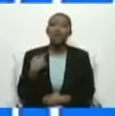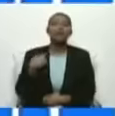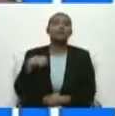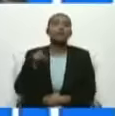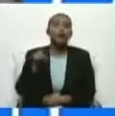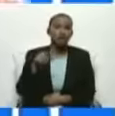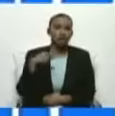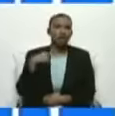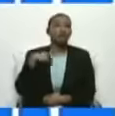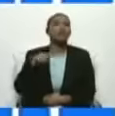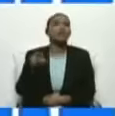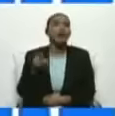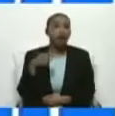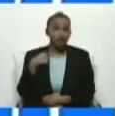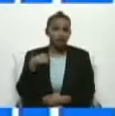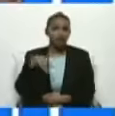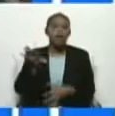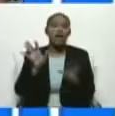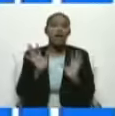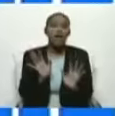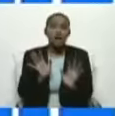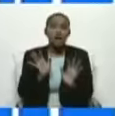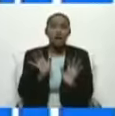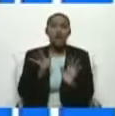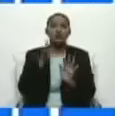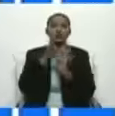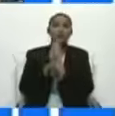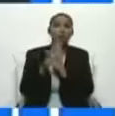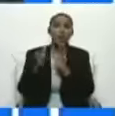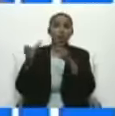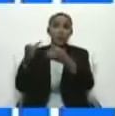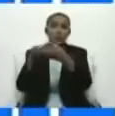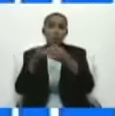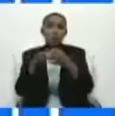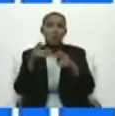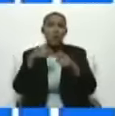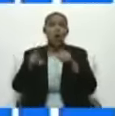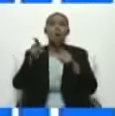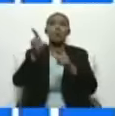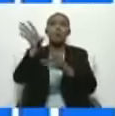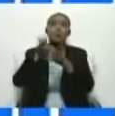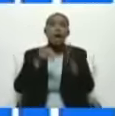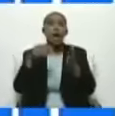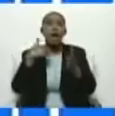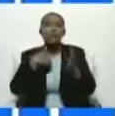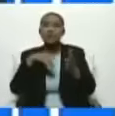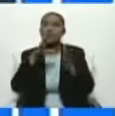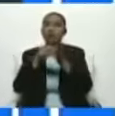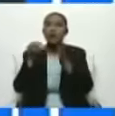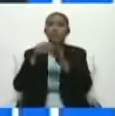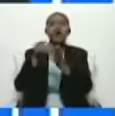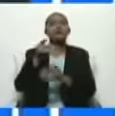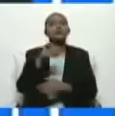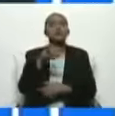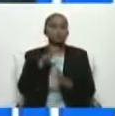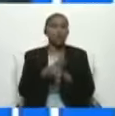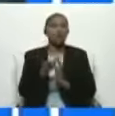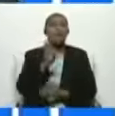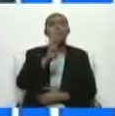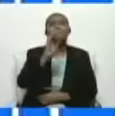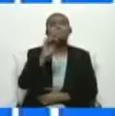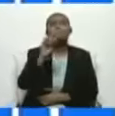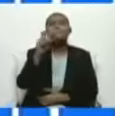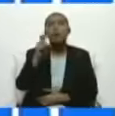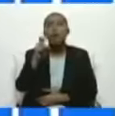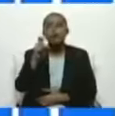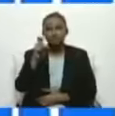Tienen bots, tienen laboratorio de bots, como el de Milei, como el de la otra, como el del otro, como el de la Xochitl. Esos bots, por cierto, cuando empezó a trabajarse